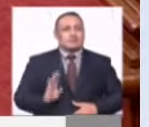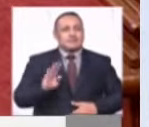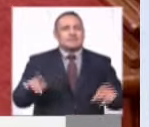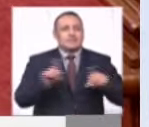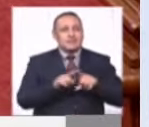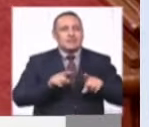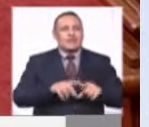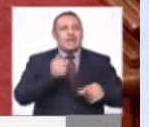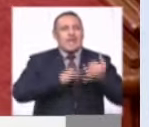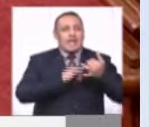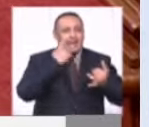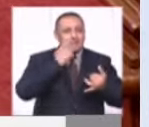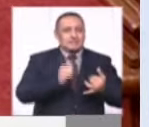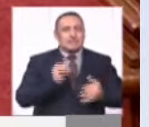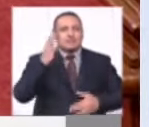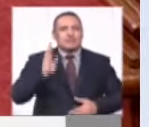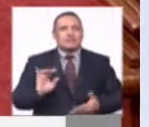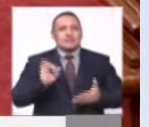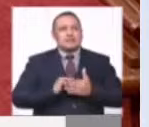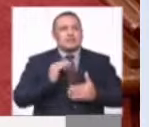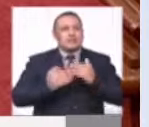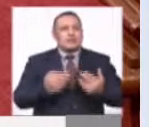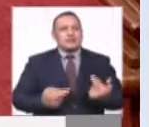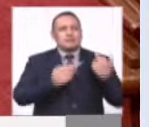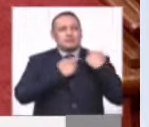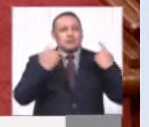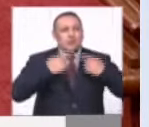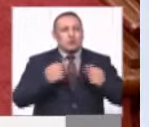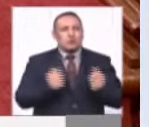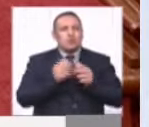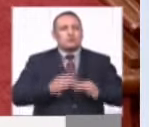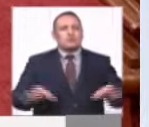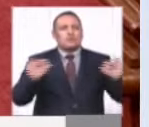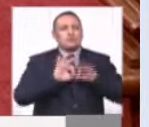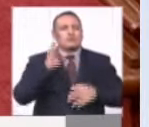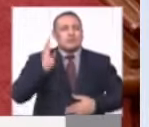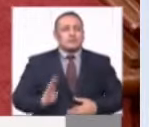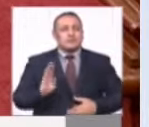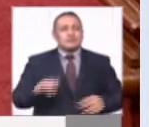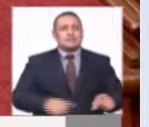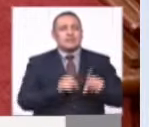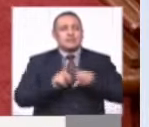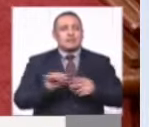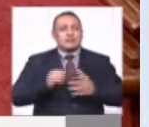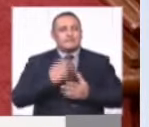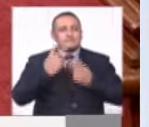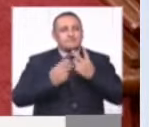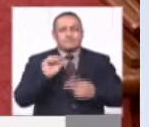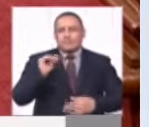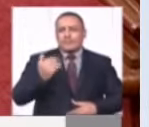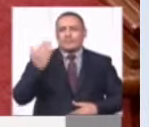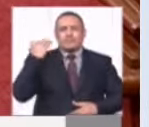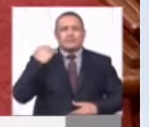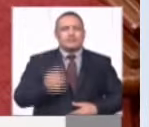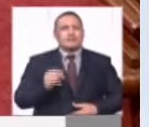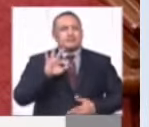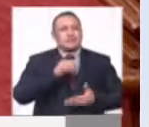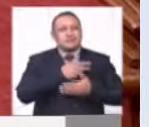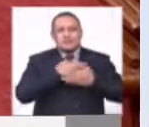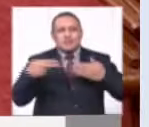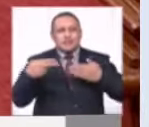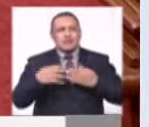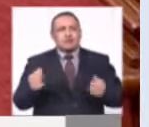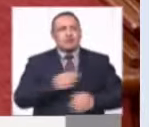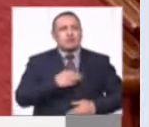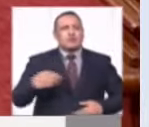Asia y Brasil, donde la carga brasilera va a ser un componente importante, y es la razón por la que nos visitó hace menos de 3 semanas